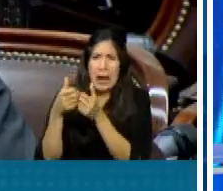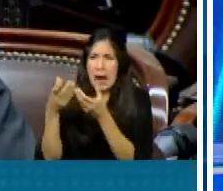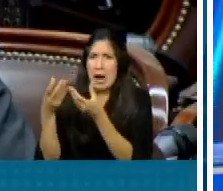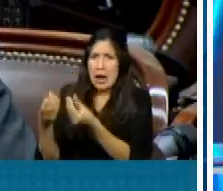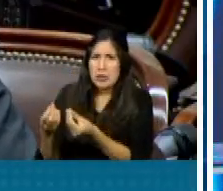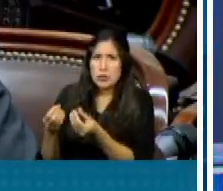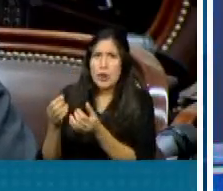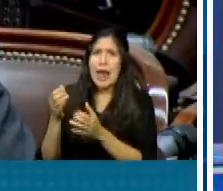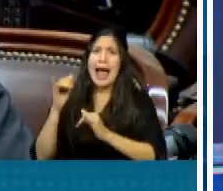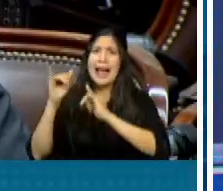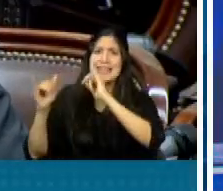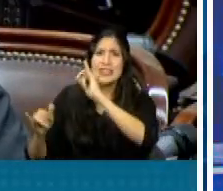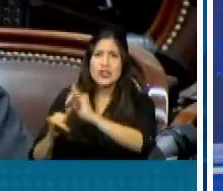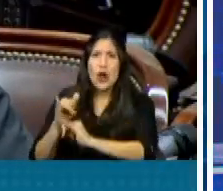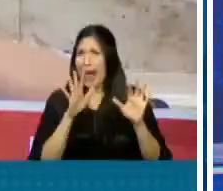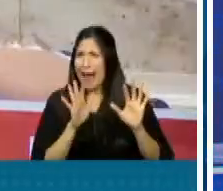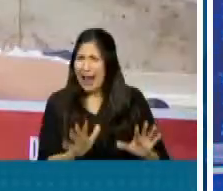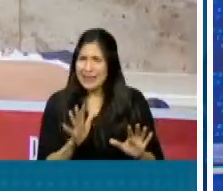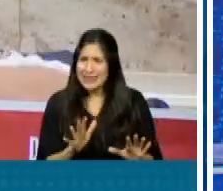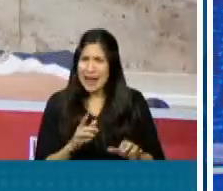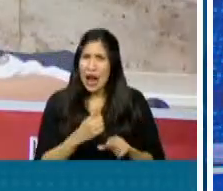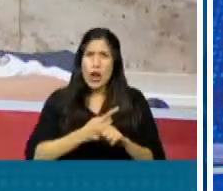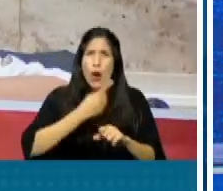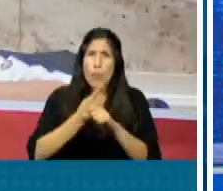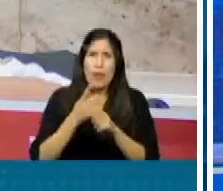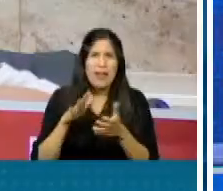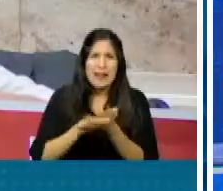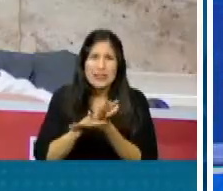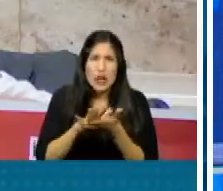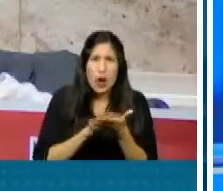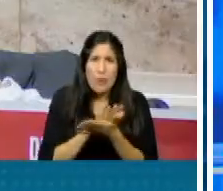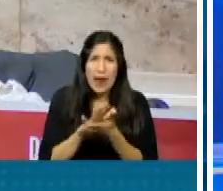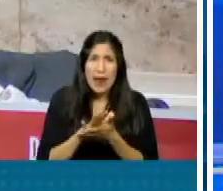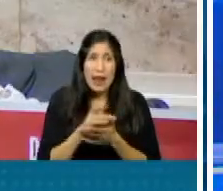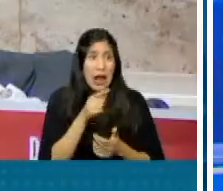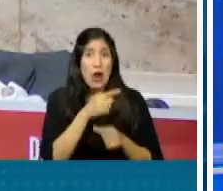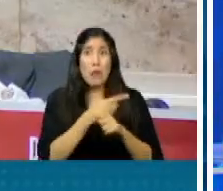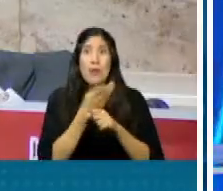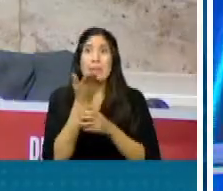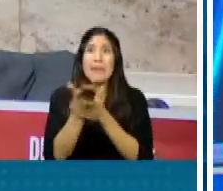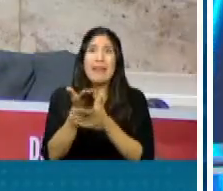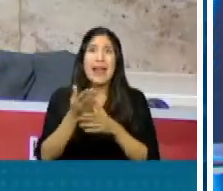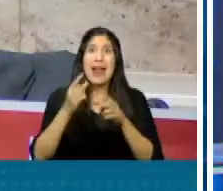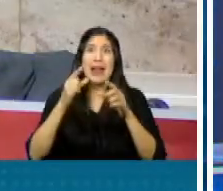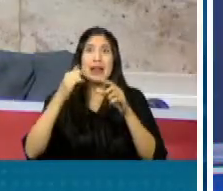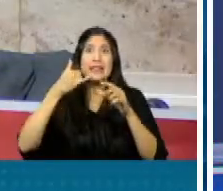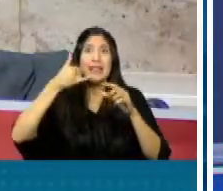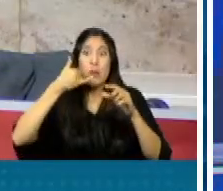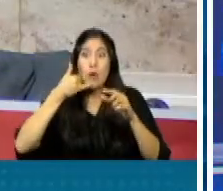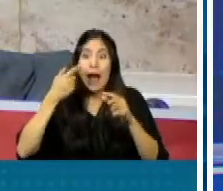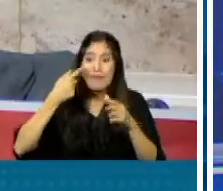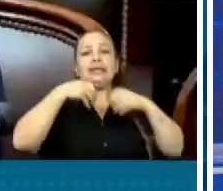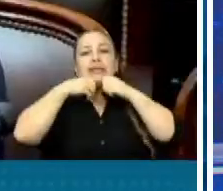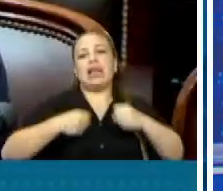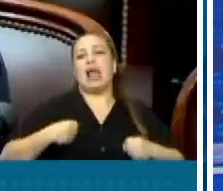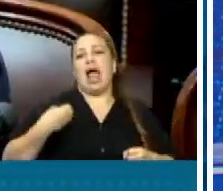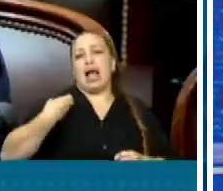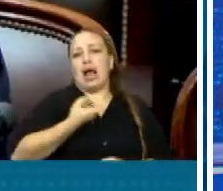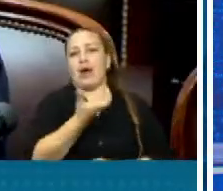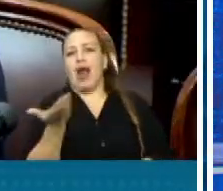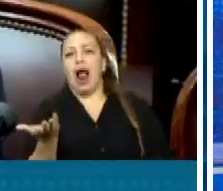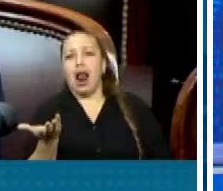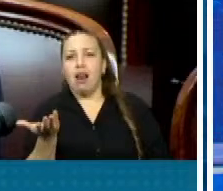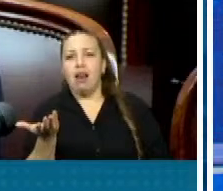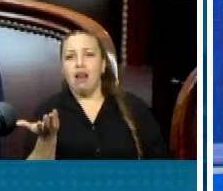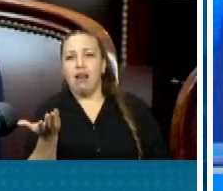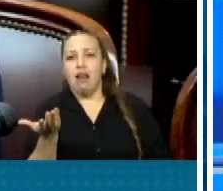emergencia en discapacidad, pero yo no sé hasta qué punto esto le puede llegar a servir para después hacer para lo que va a ser campaña. No, y vos